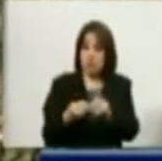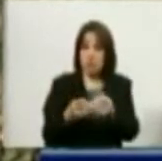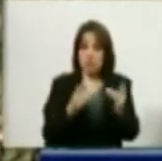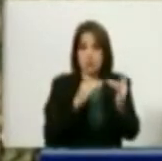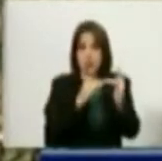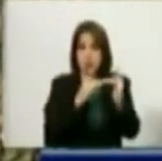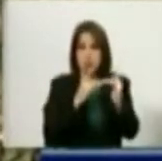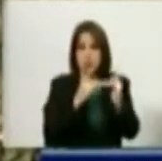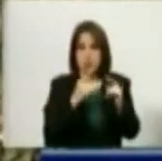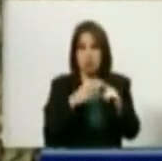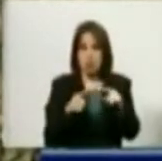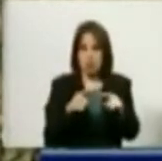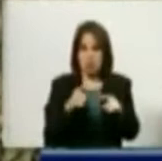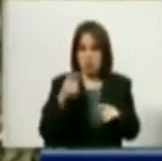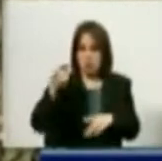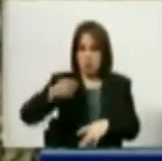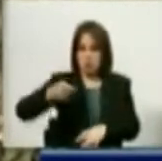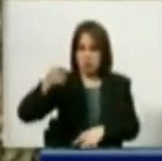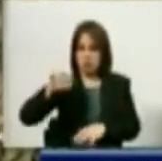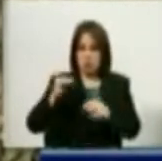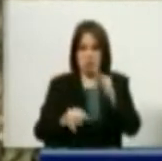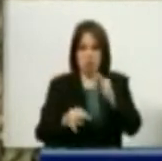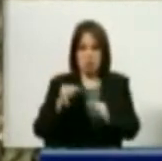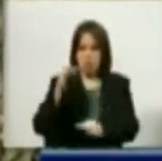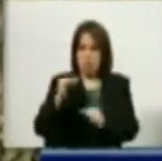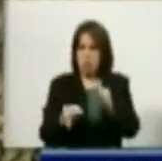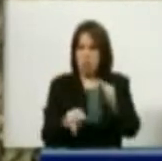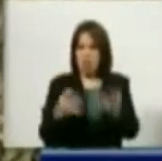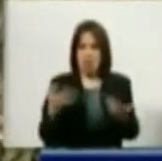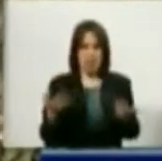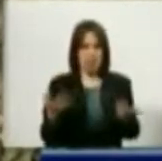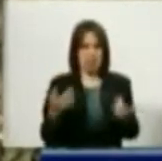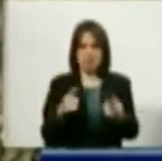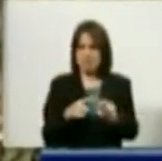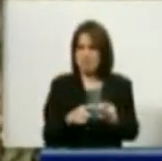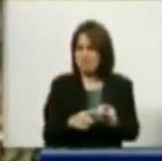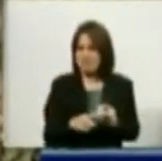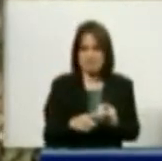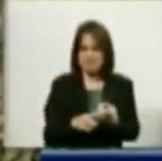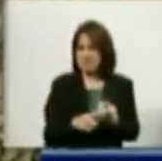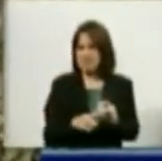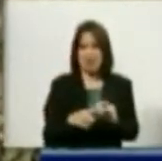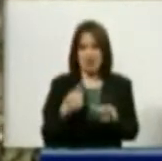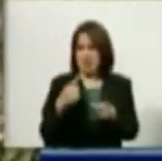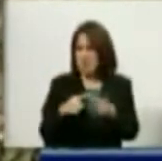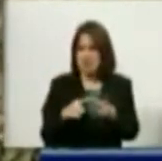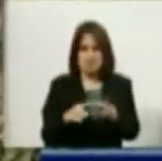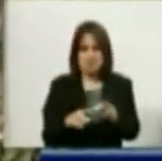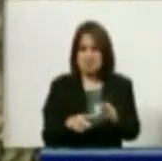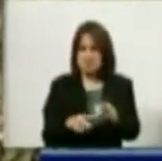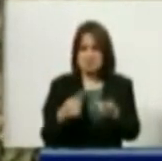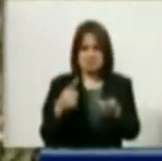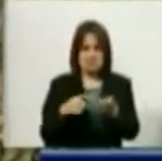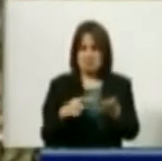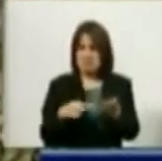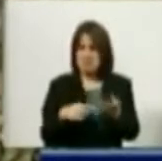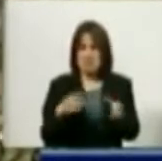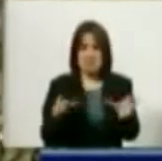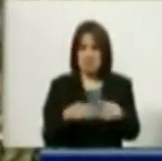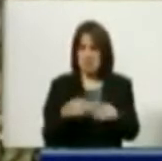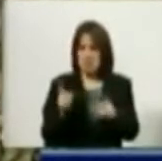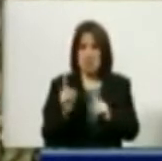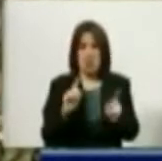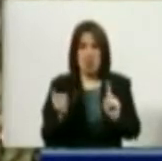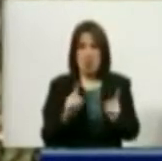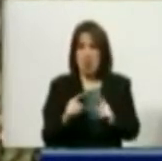bufete de abogado de los Cómo se llama de los bufetes esos famosos no sé qué cosa más que si no no no no no no era lo que